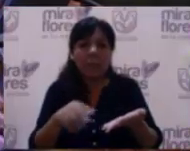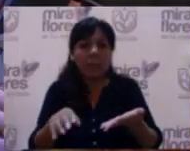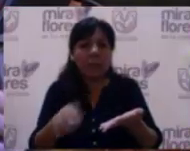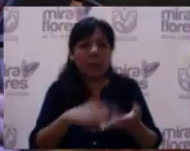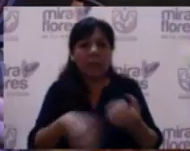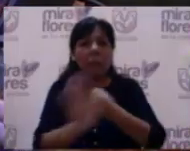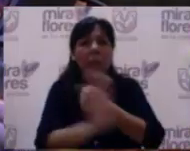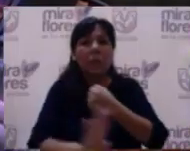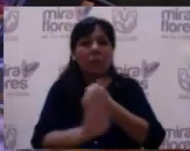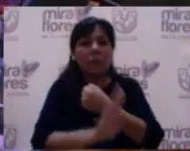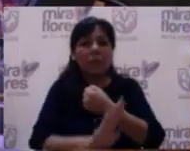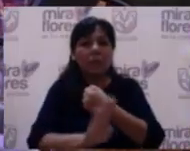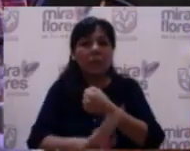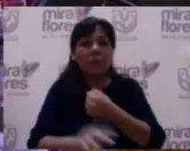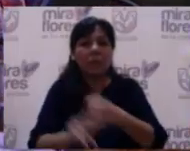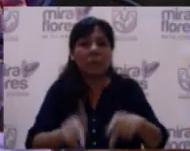civil,